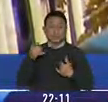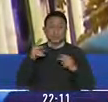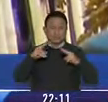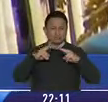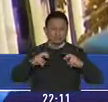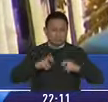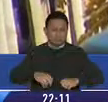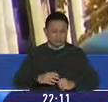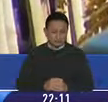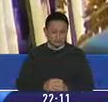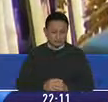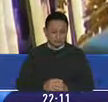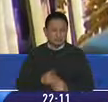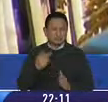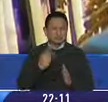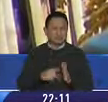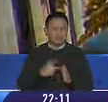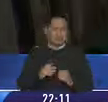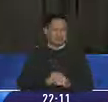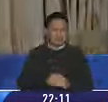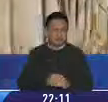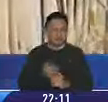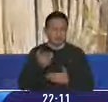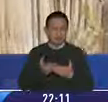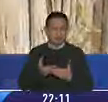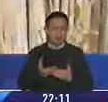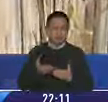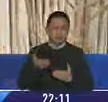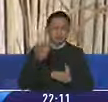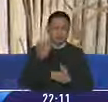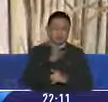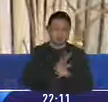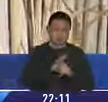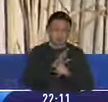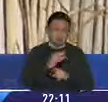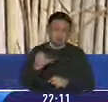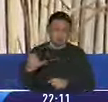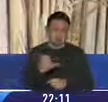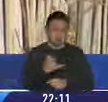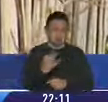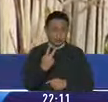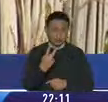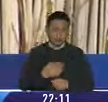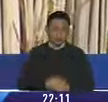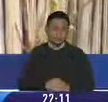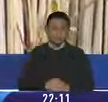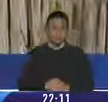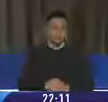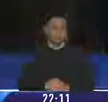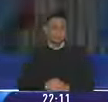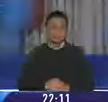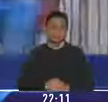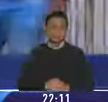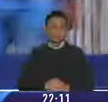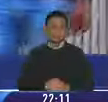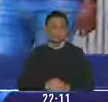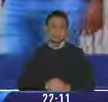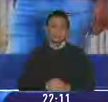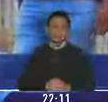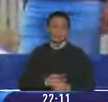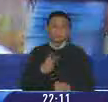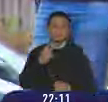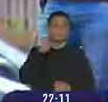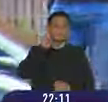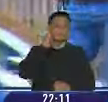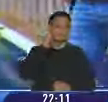si también hubo alguna agresión de tipo sexual contra las infantes. Las dos chiquitas